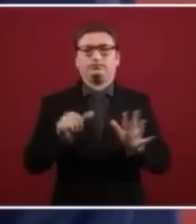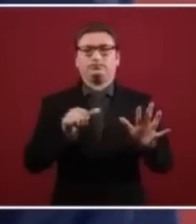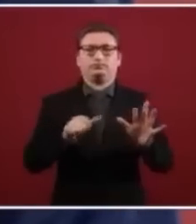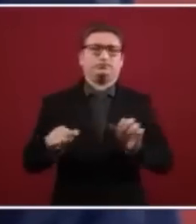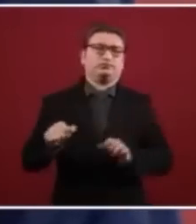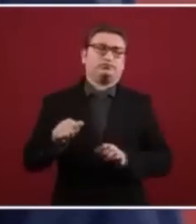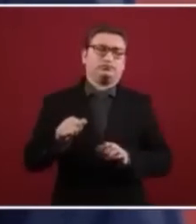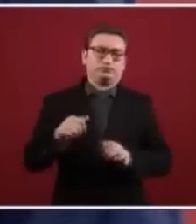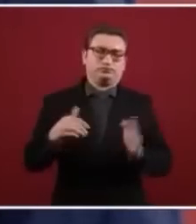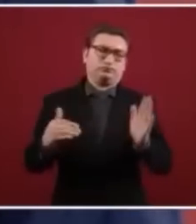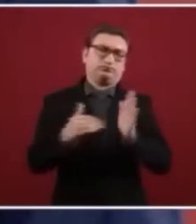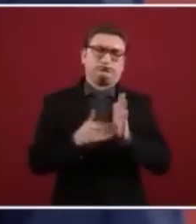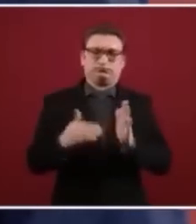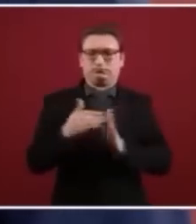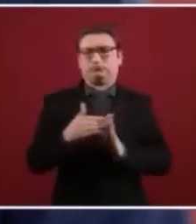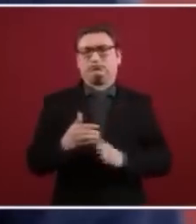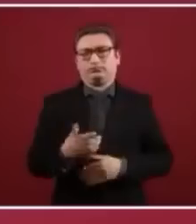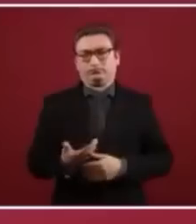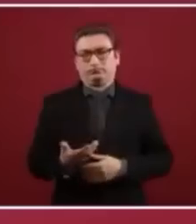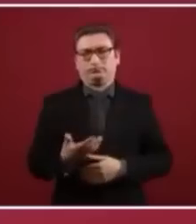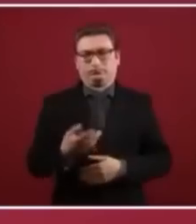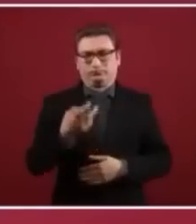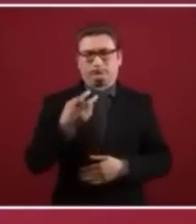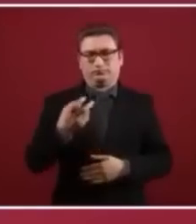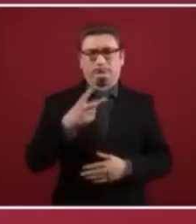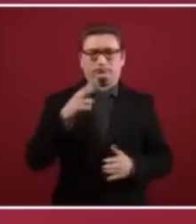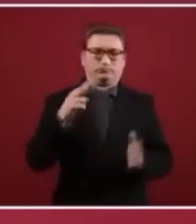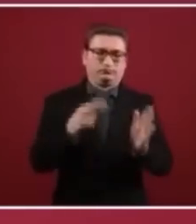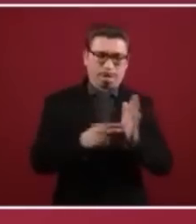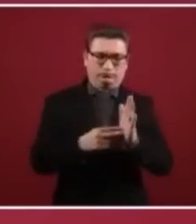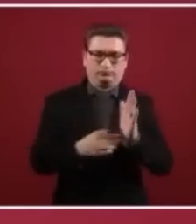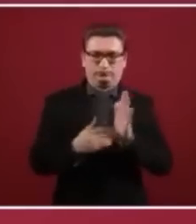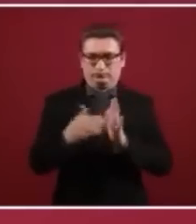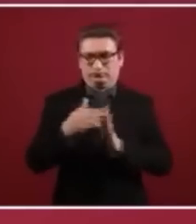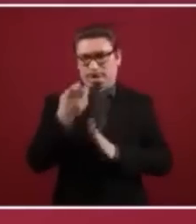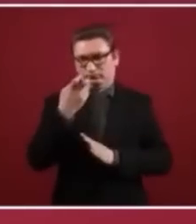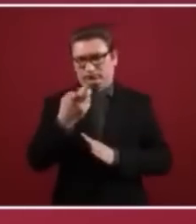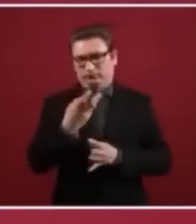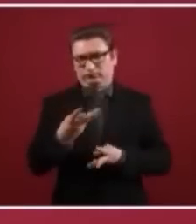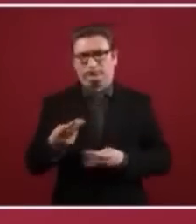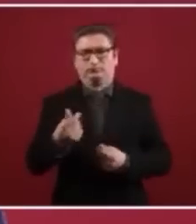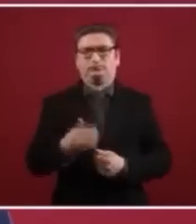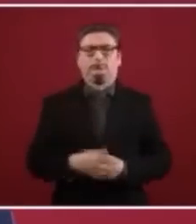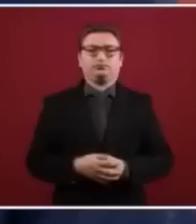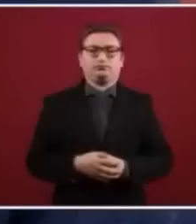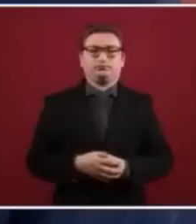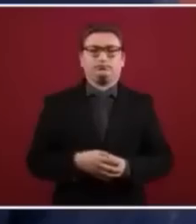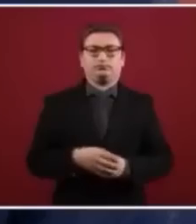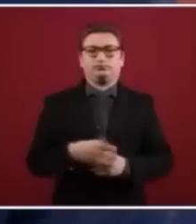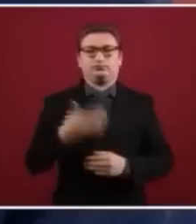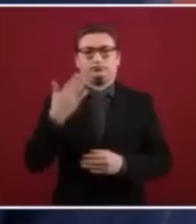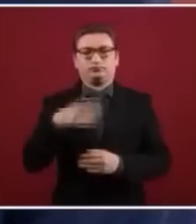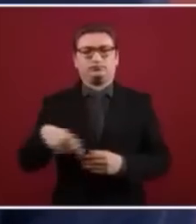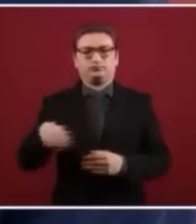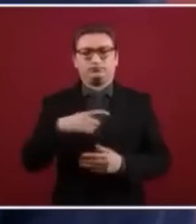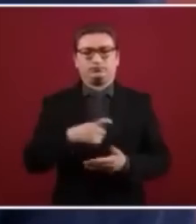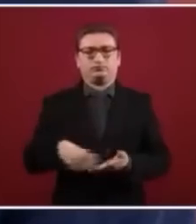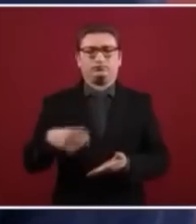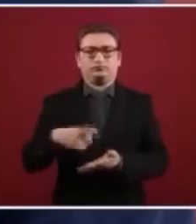3,600 millones, porque ahí están esos 2,000 de gasto. Los rastrillos, ¿no?